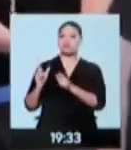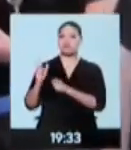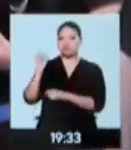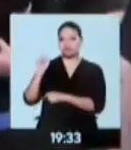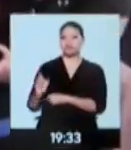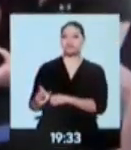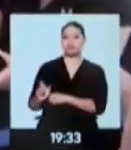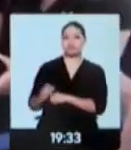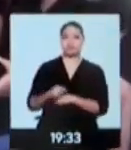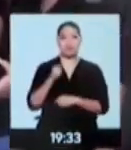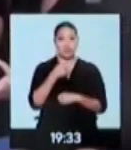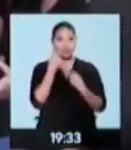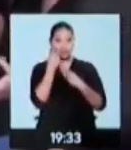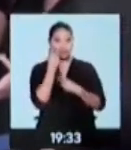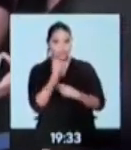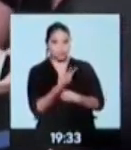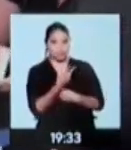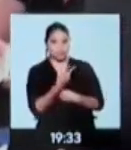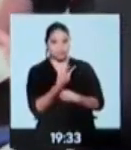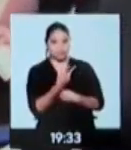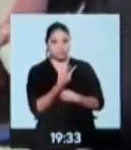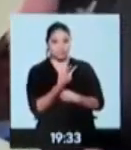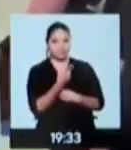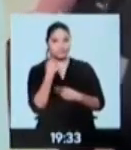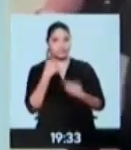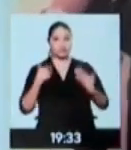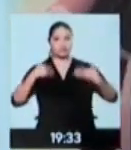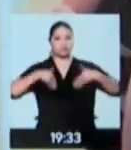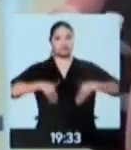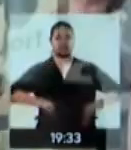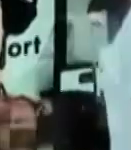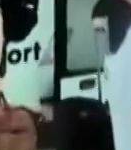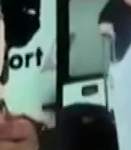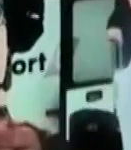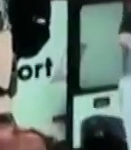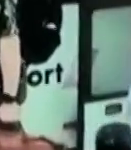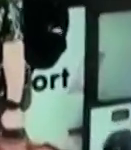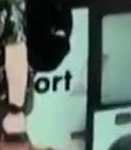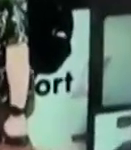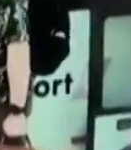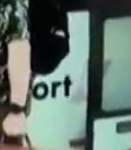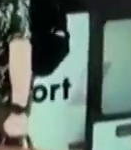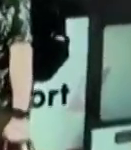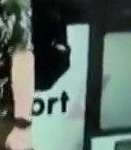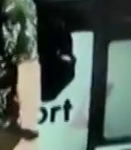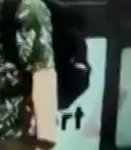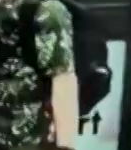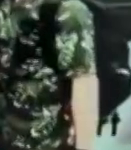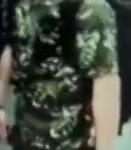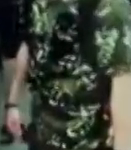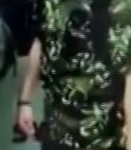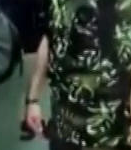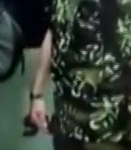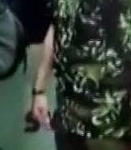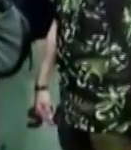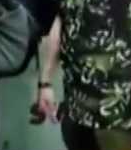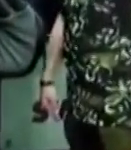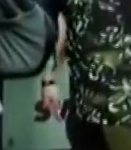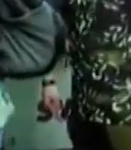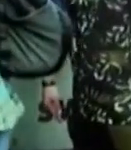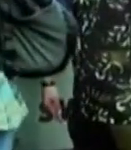luego ahí viene la acción de la justicia peruana que puede solicitar el congelamiento de esos fondos.